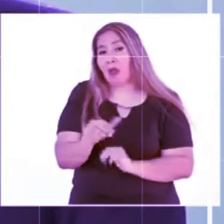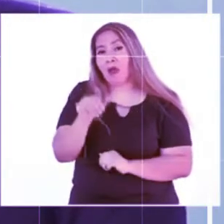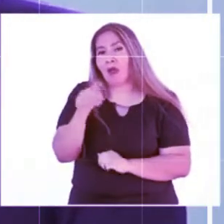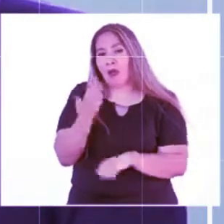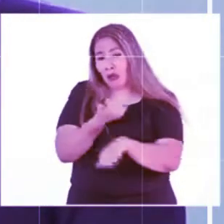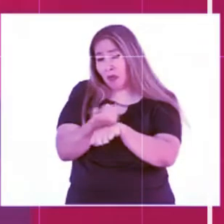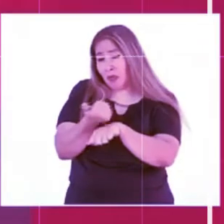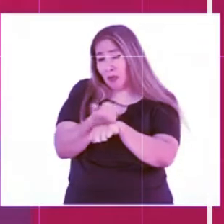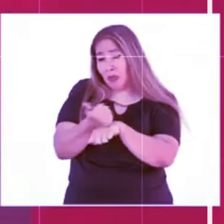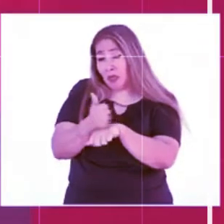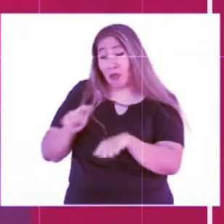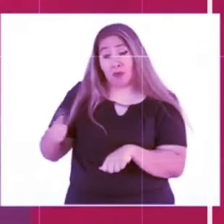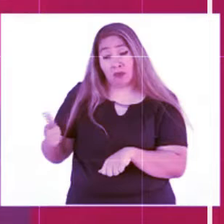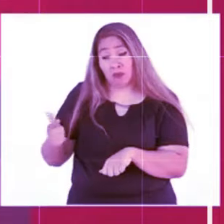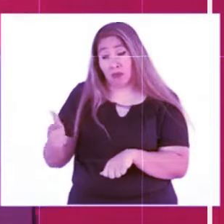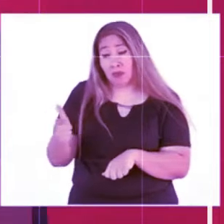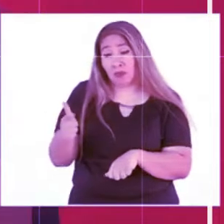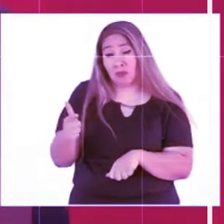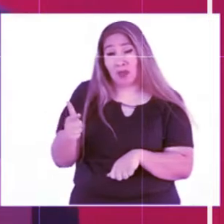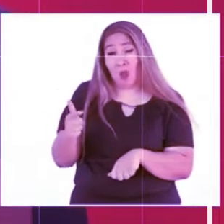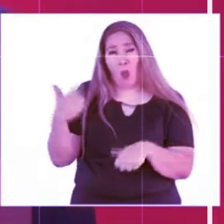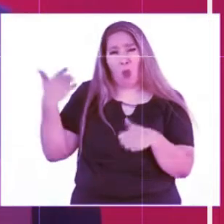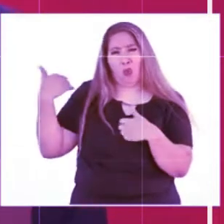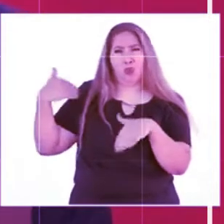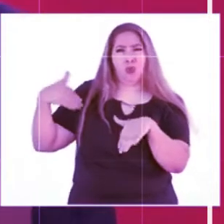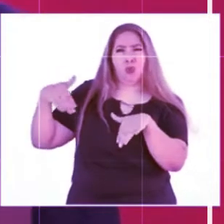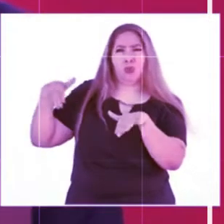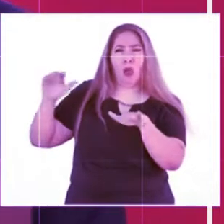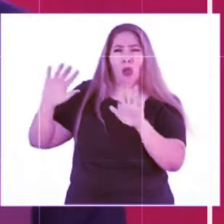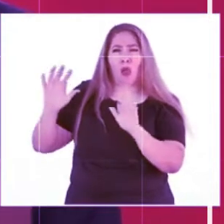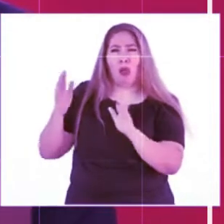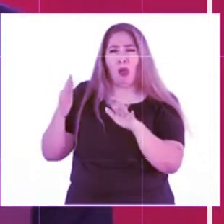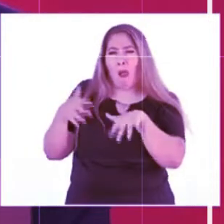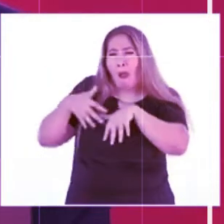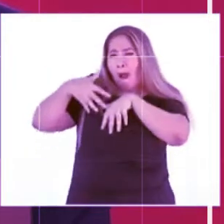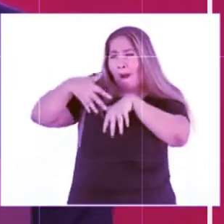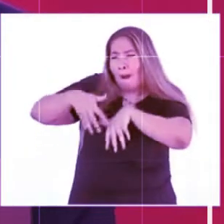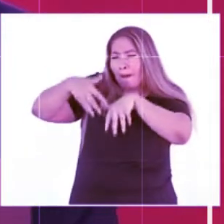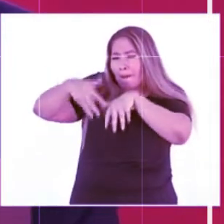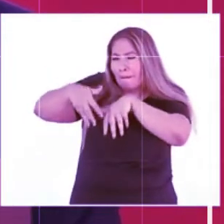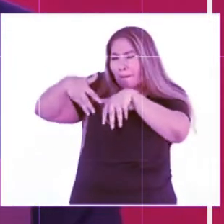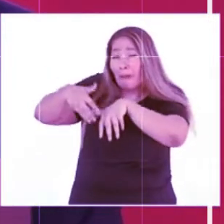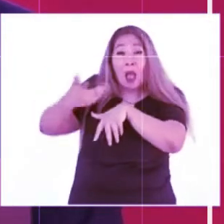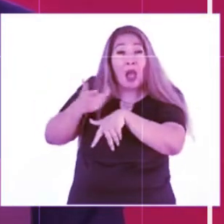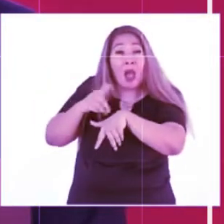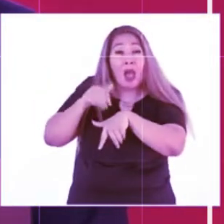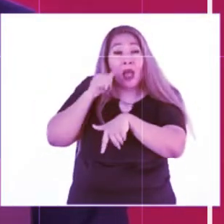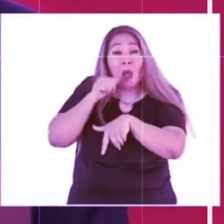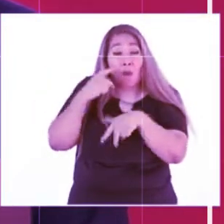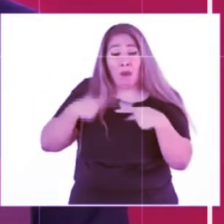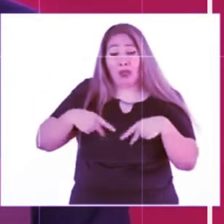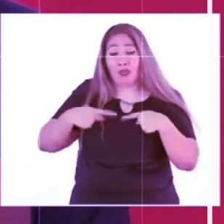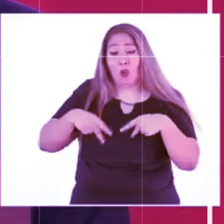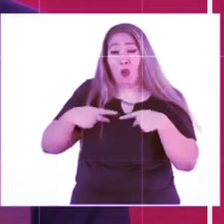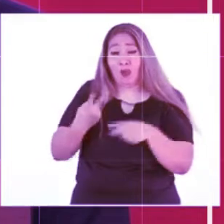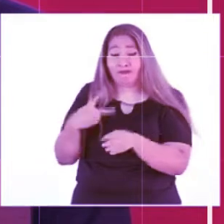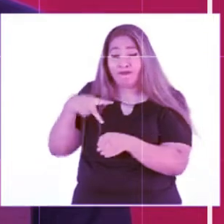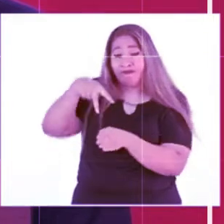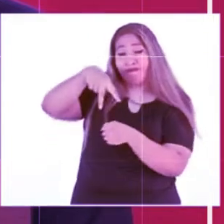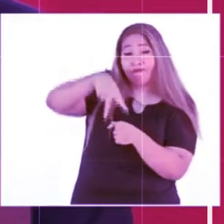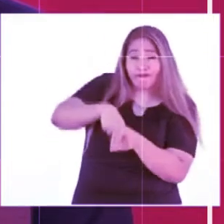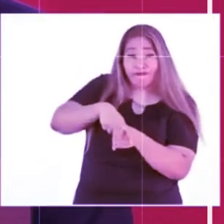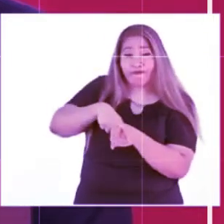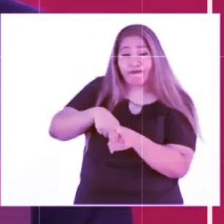de la Laguna eran un cuerpo de rurales integrado por capataces y